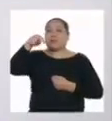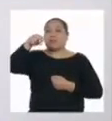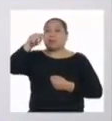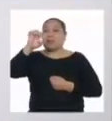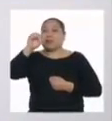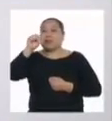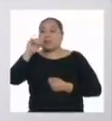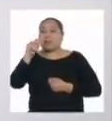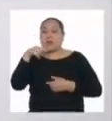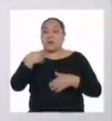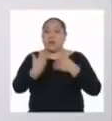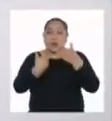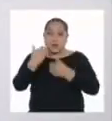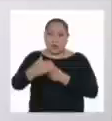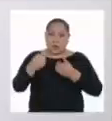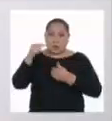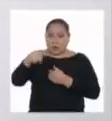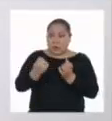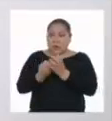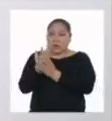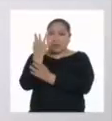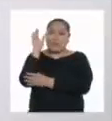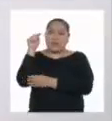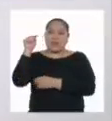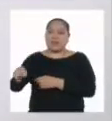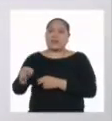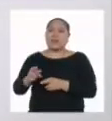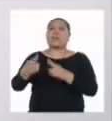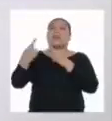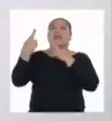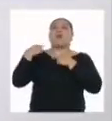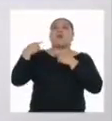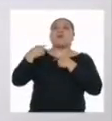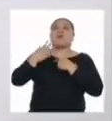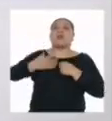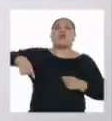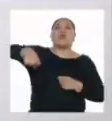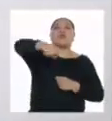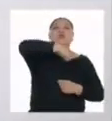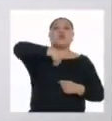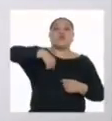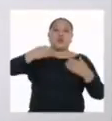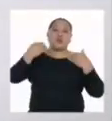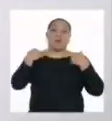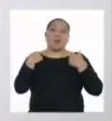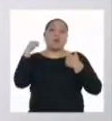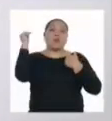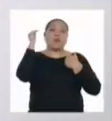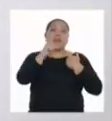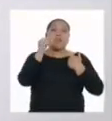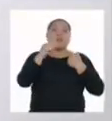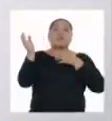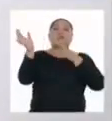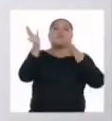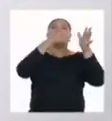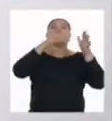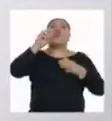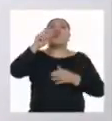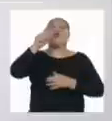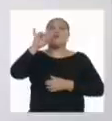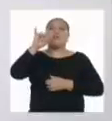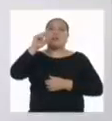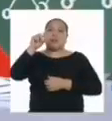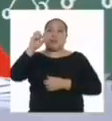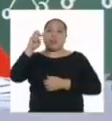las plantas siguen para este propósito, es responsable de que nosotros tengamos ese oxígeno. Espero que